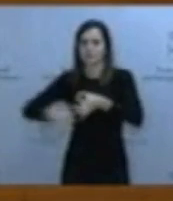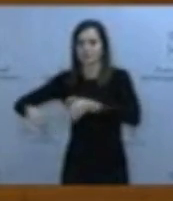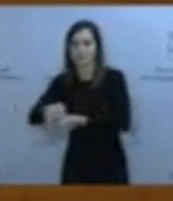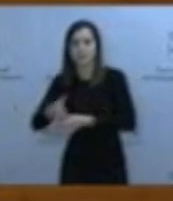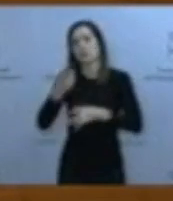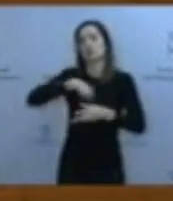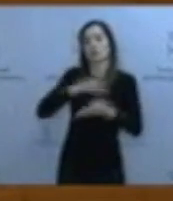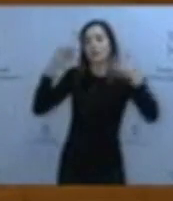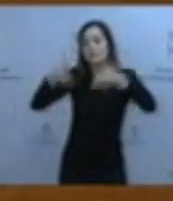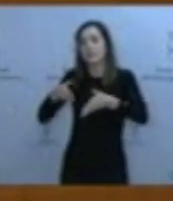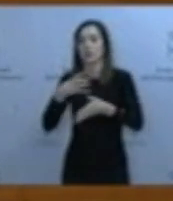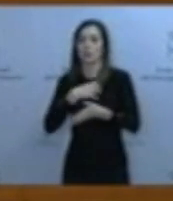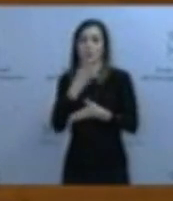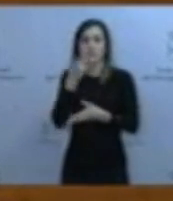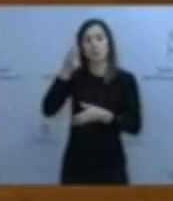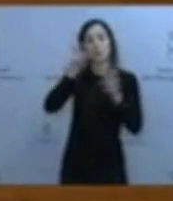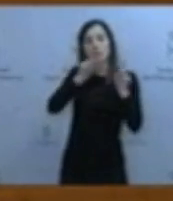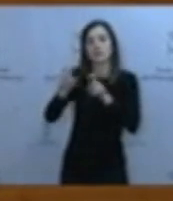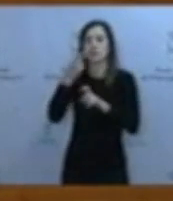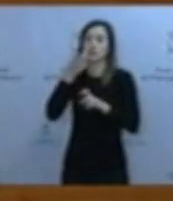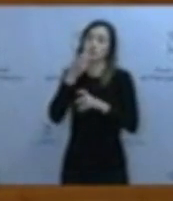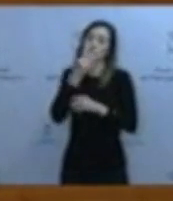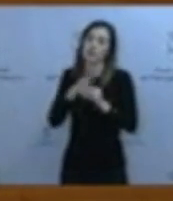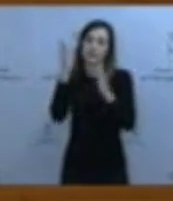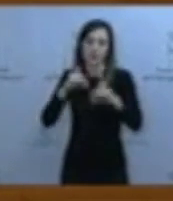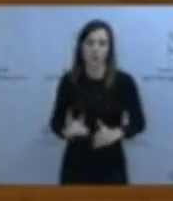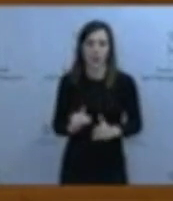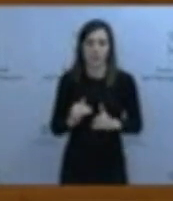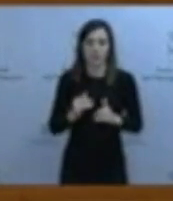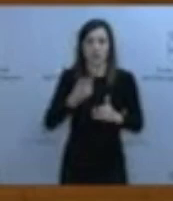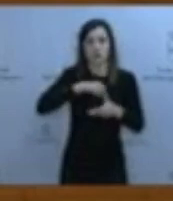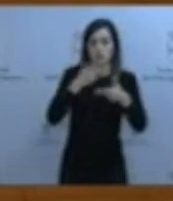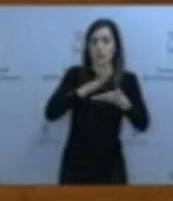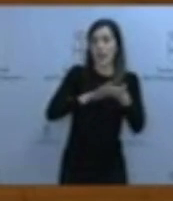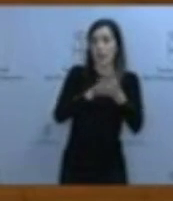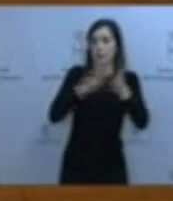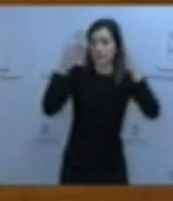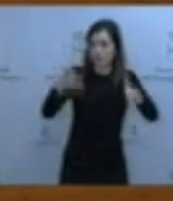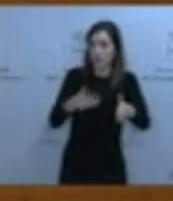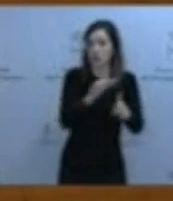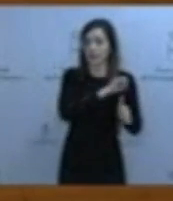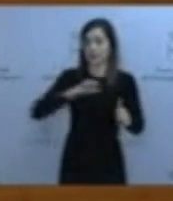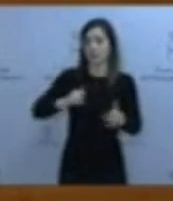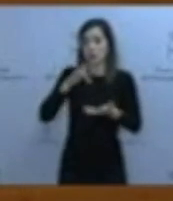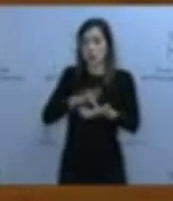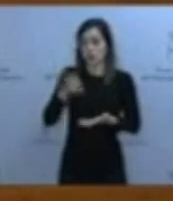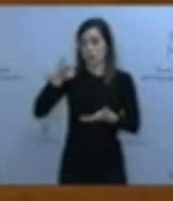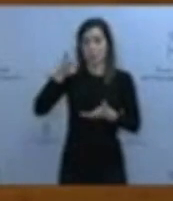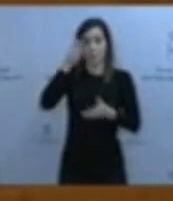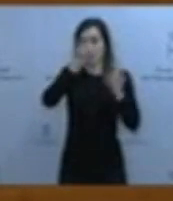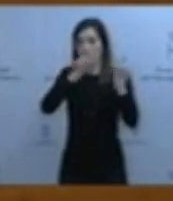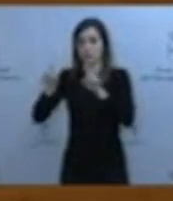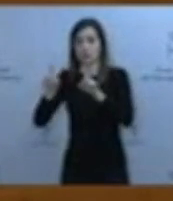profesorado suficiente. No se puede hablar de atención individualizada cuando nos estamos cargando a miles de profesores. Las plantillas de